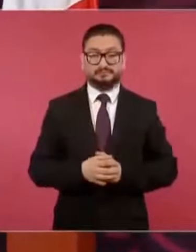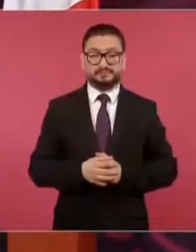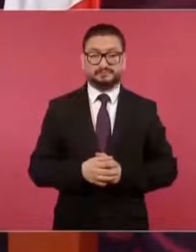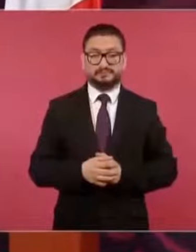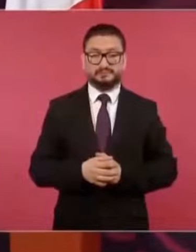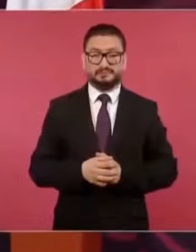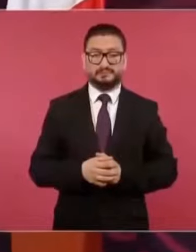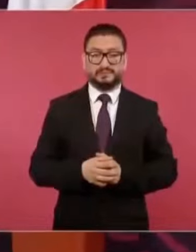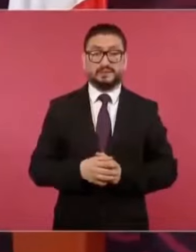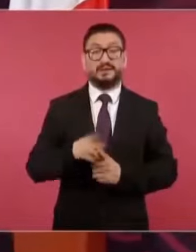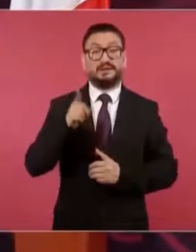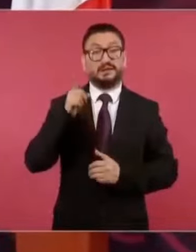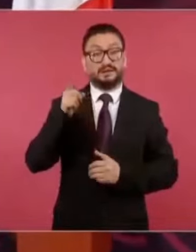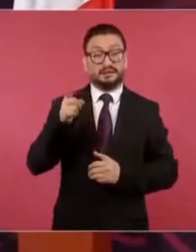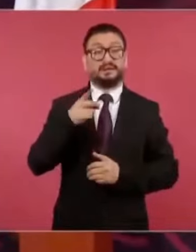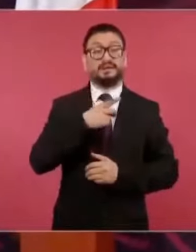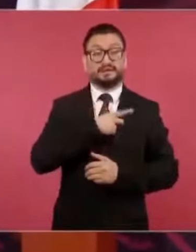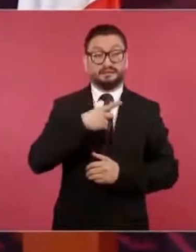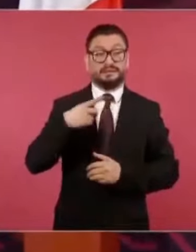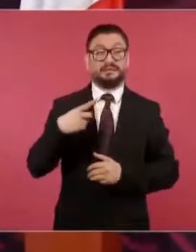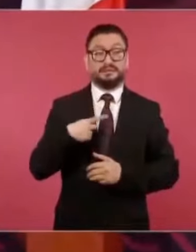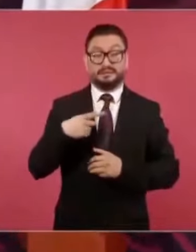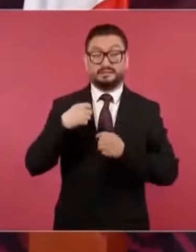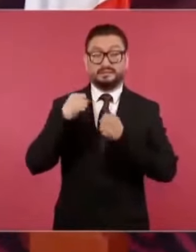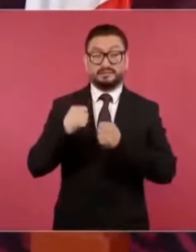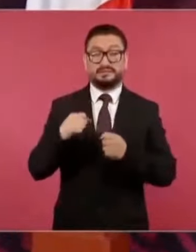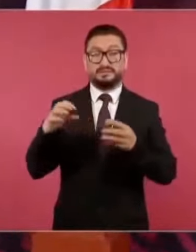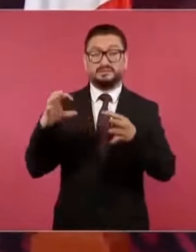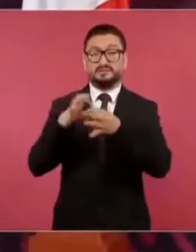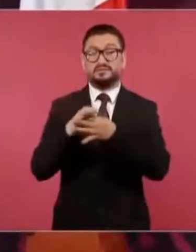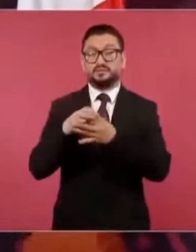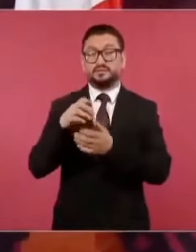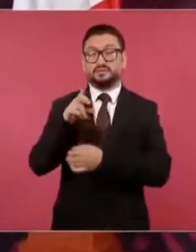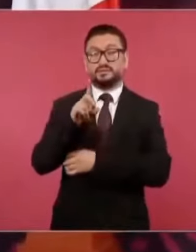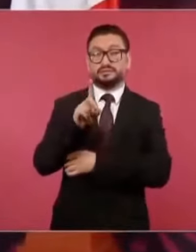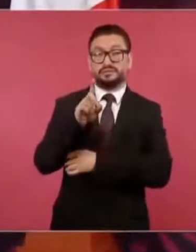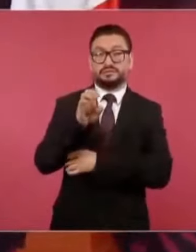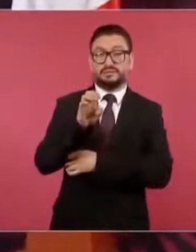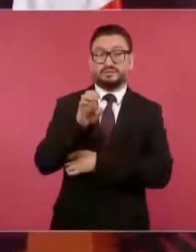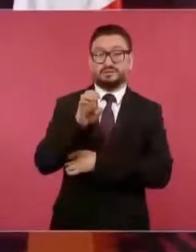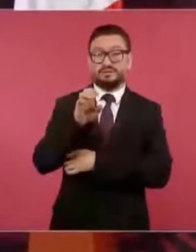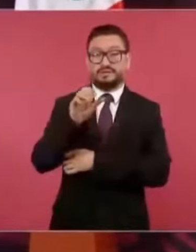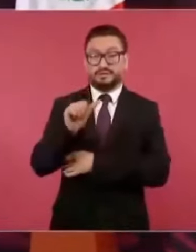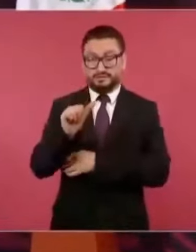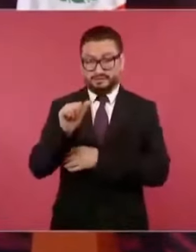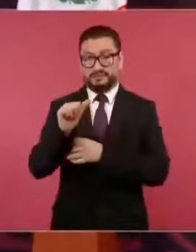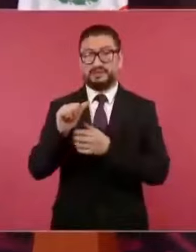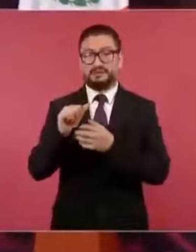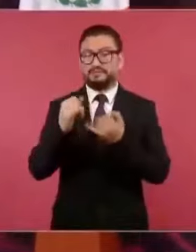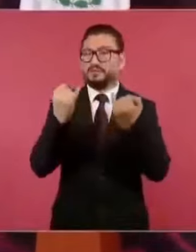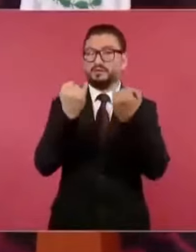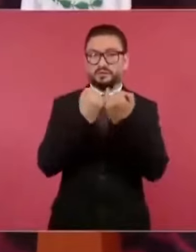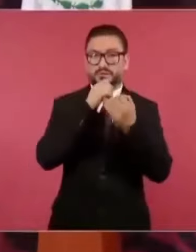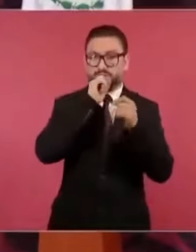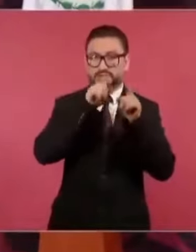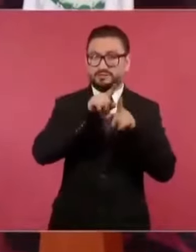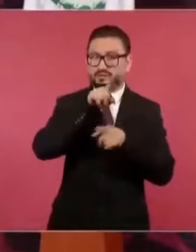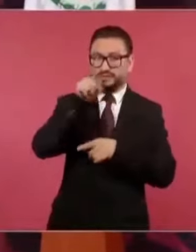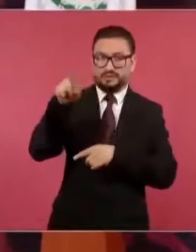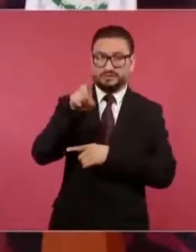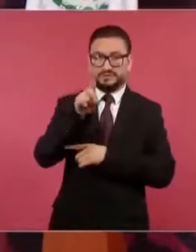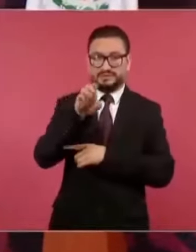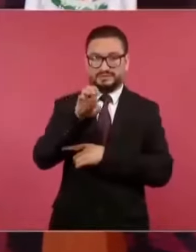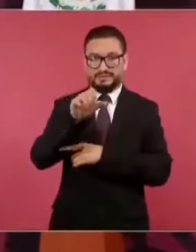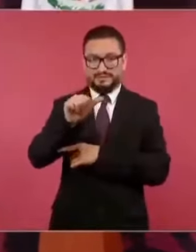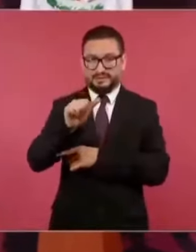Y debe de tener vínculos, pues, con la DEA, pero también como los de la DEA, son